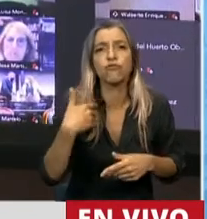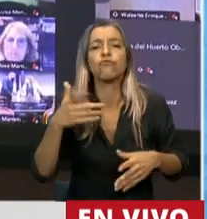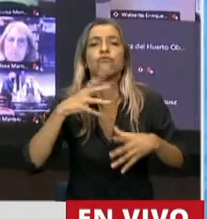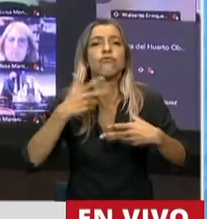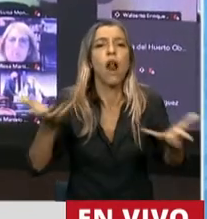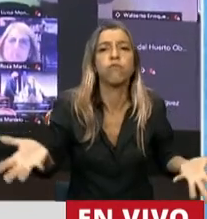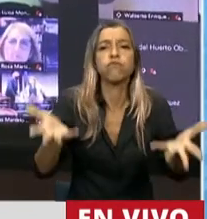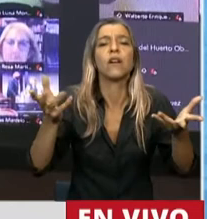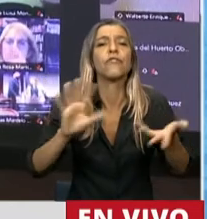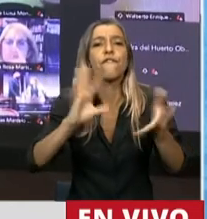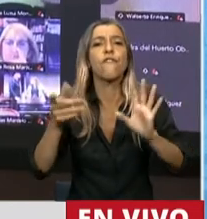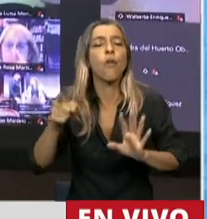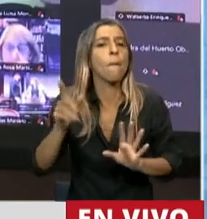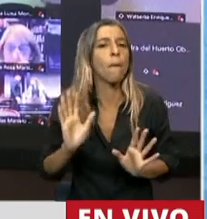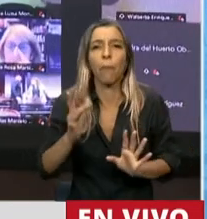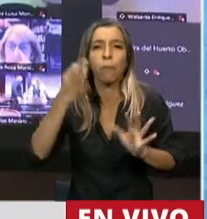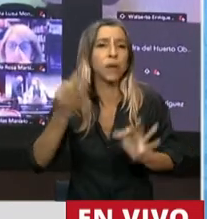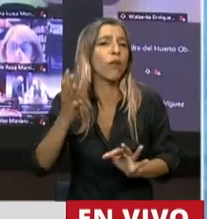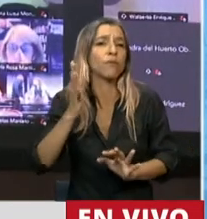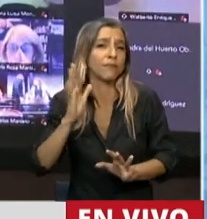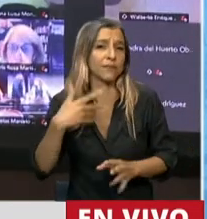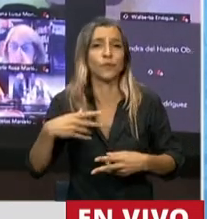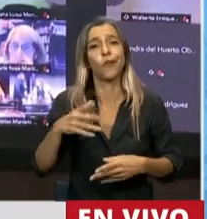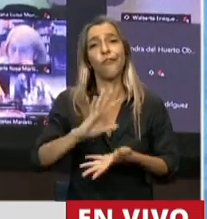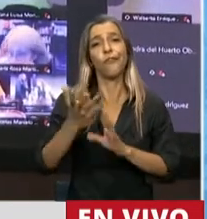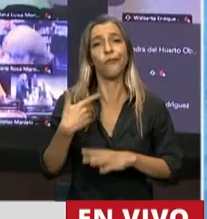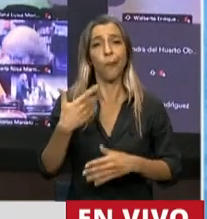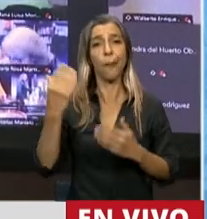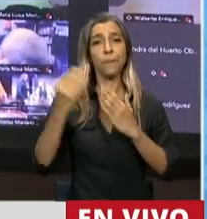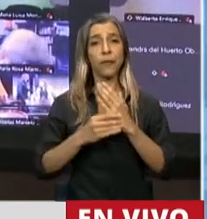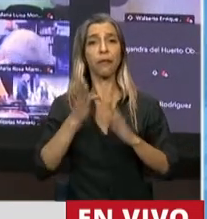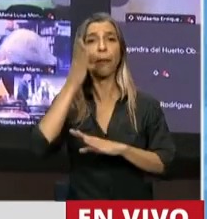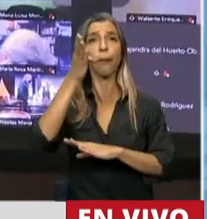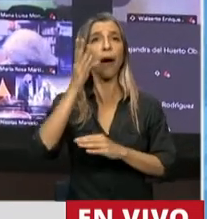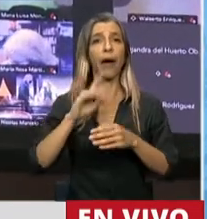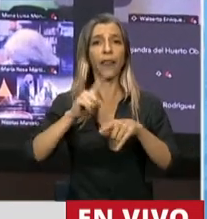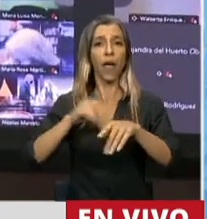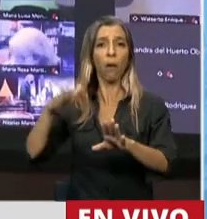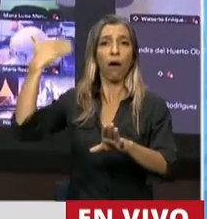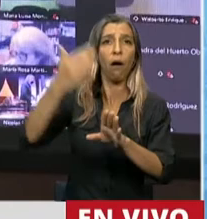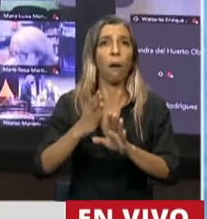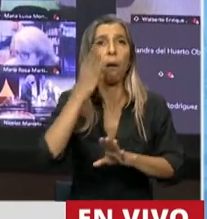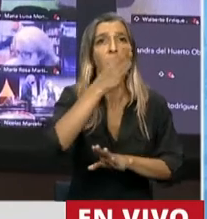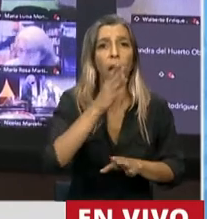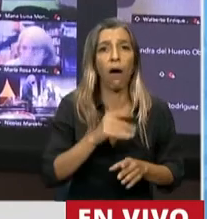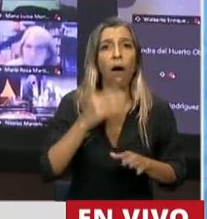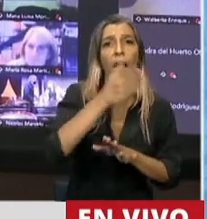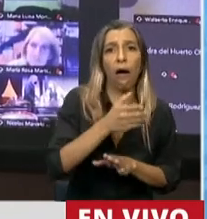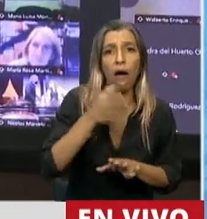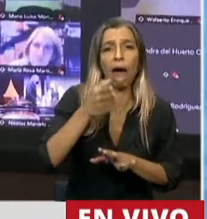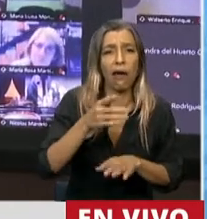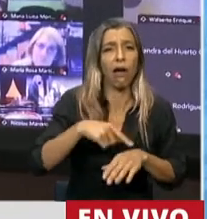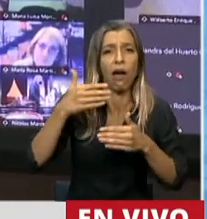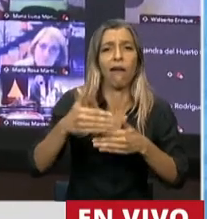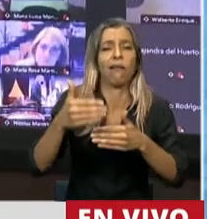país. Pero no será haciendo turismo ministerial que vamos a federalizar la Argentina, señor presidente.